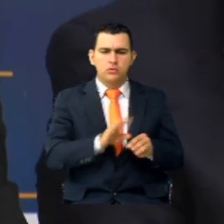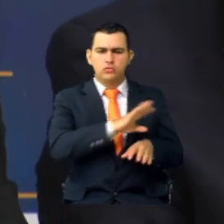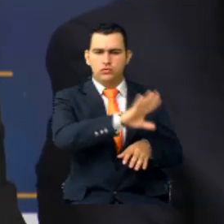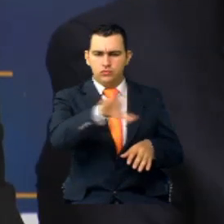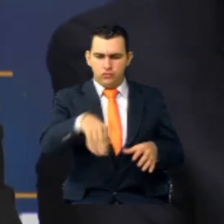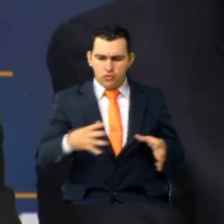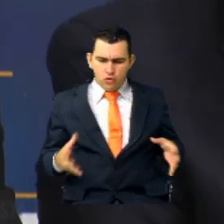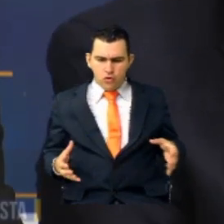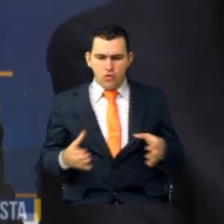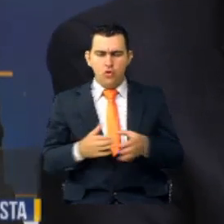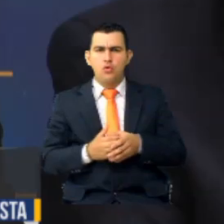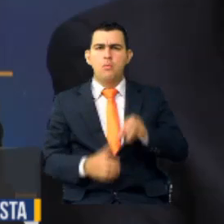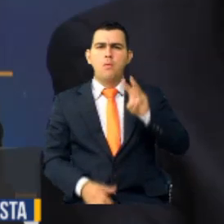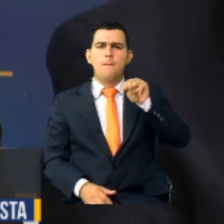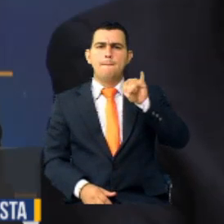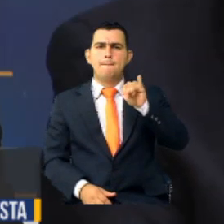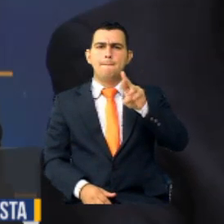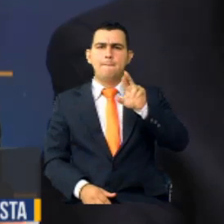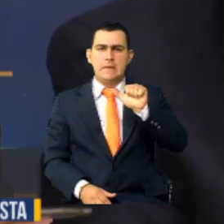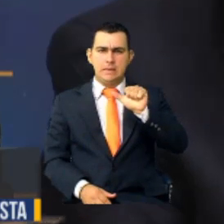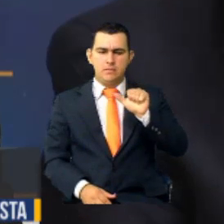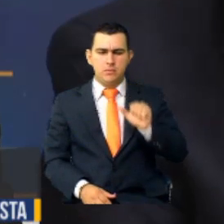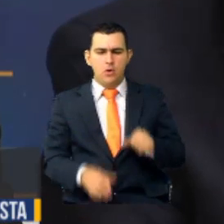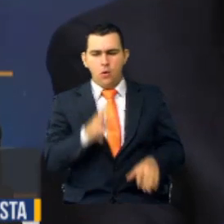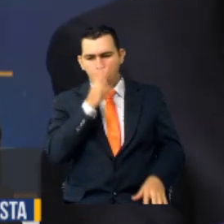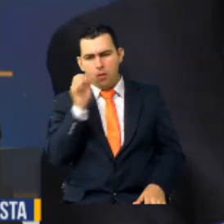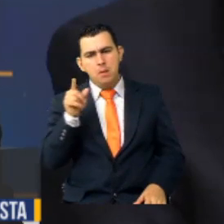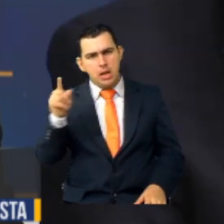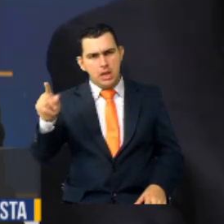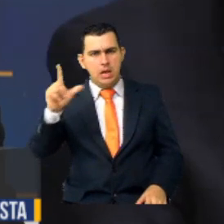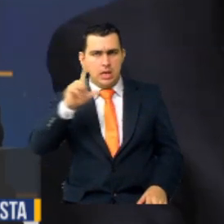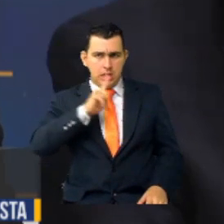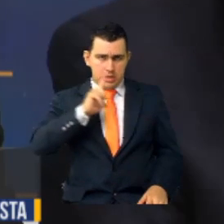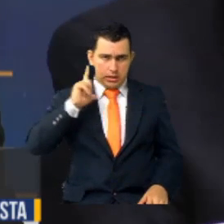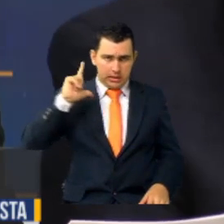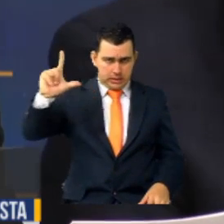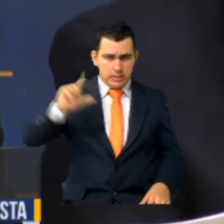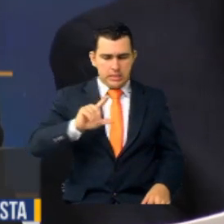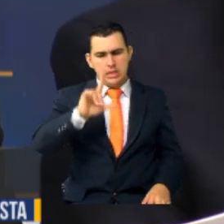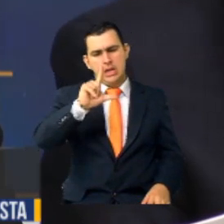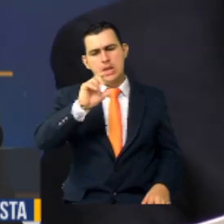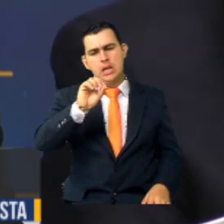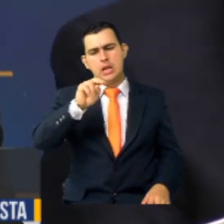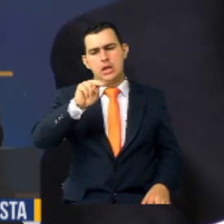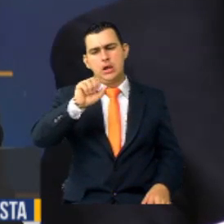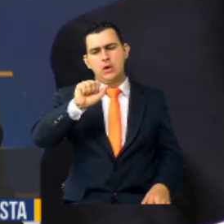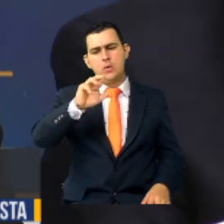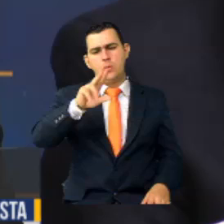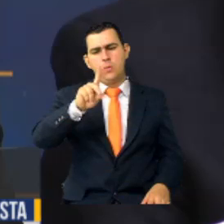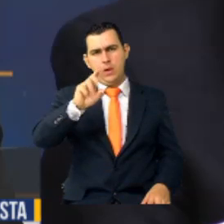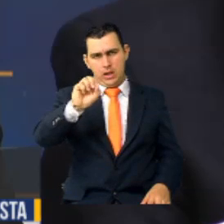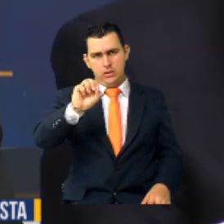movimiento Mira. Su líder, Leonardo Granados.